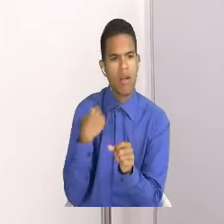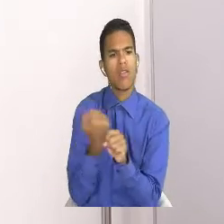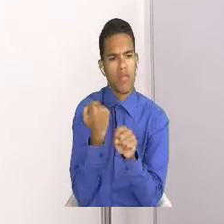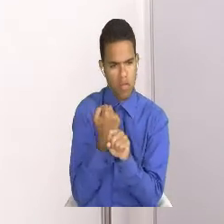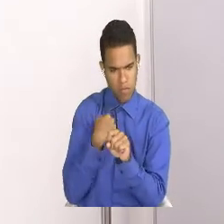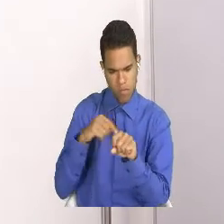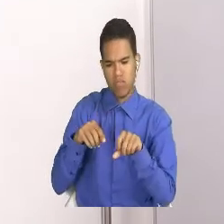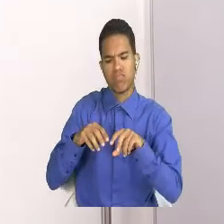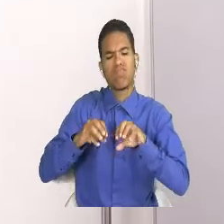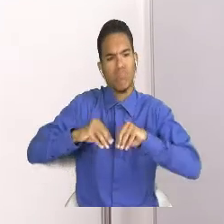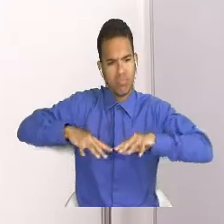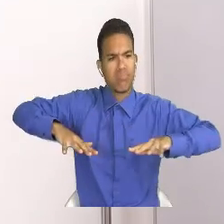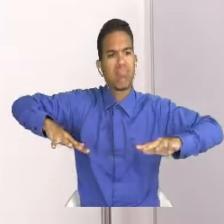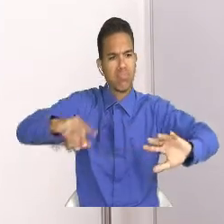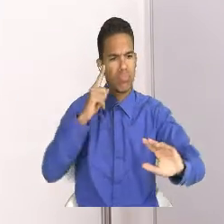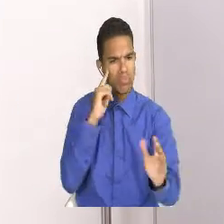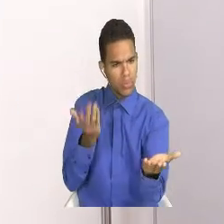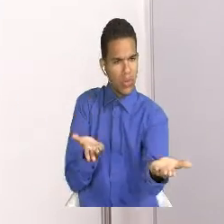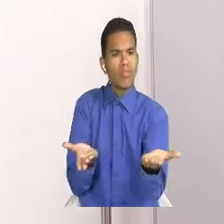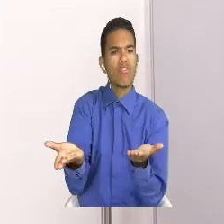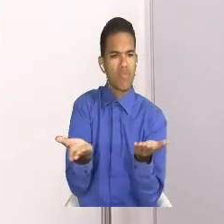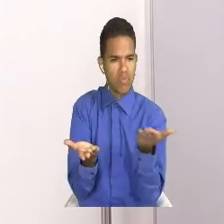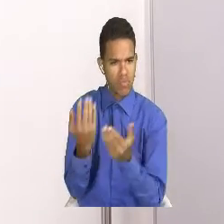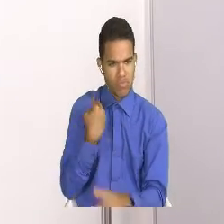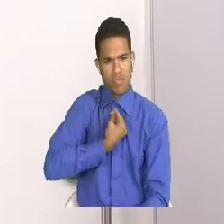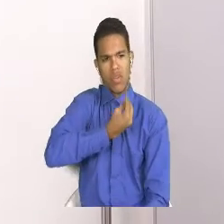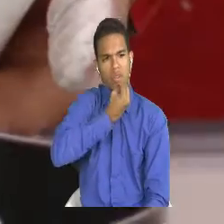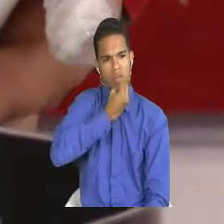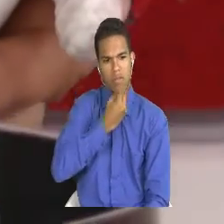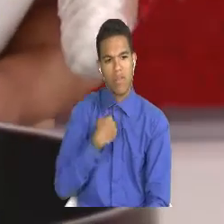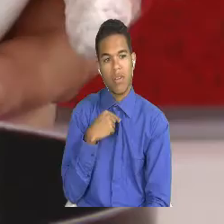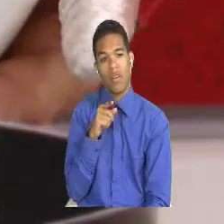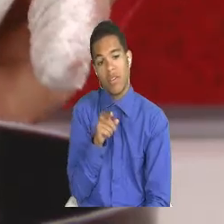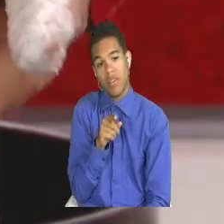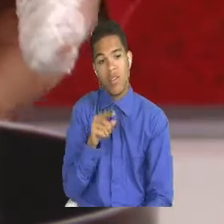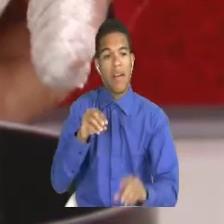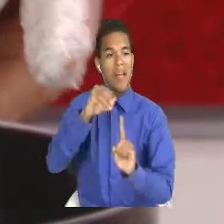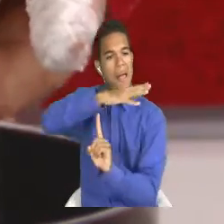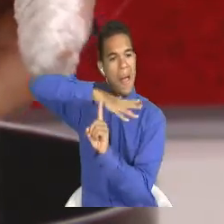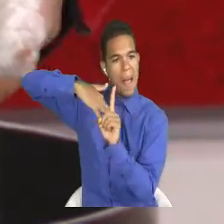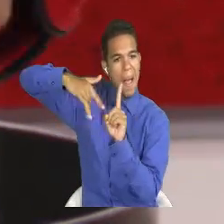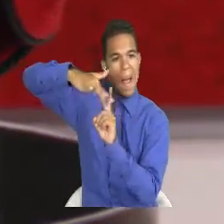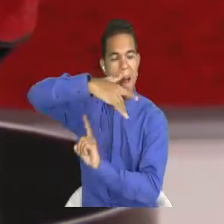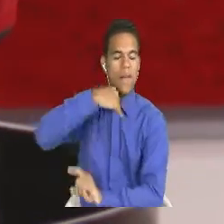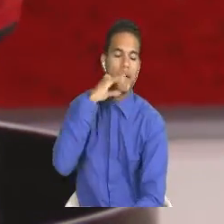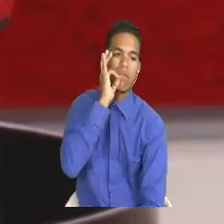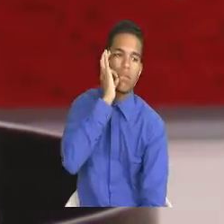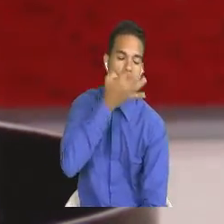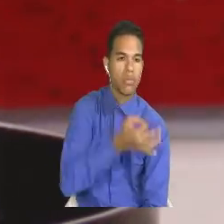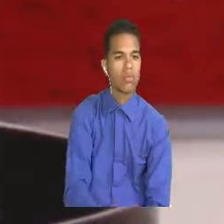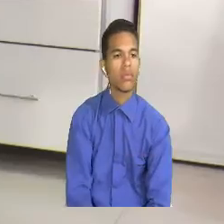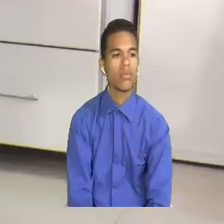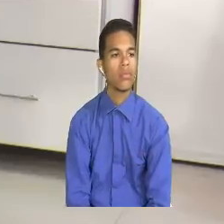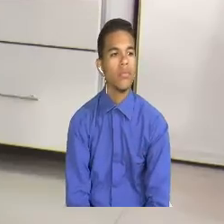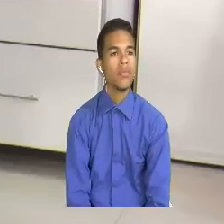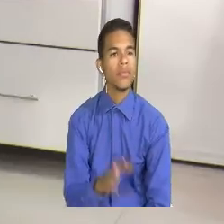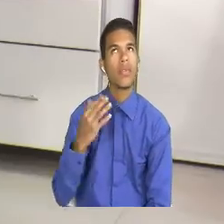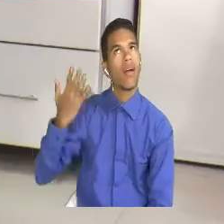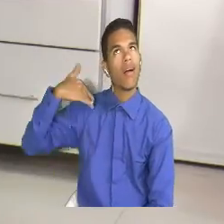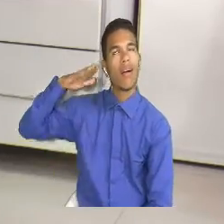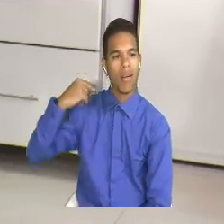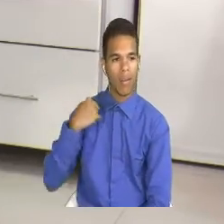sitio, nosotros ponemos el servicio y la comida y ustedes ponen el ambiente. La vez pasada le decía yo a una compañerita, a una amiguita, no,